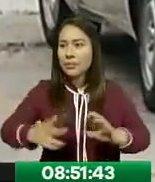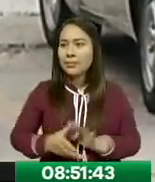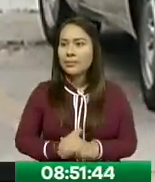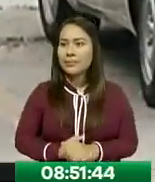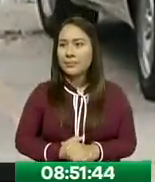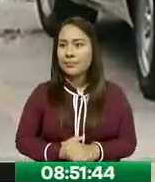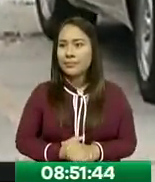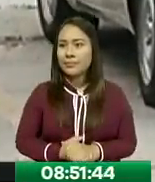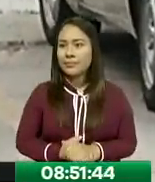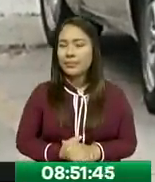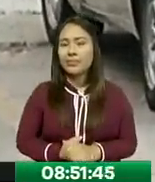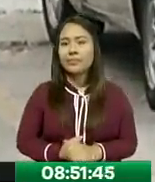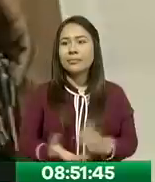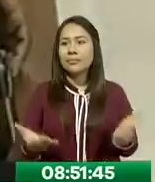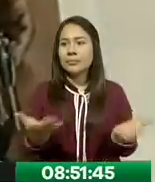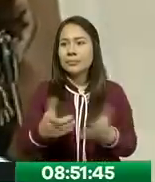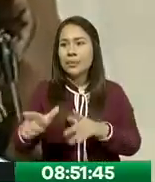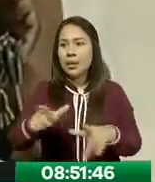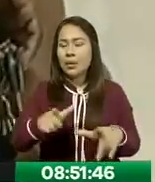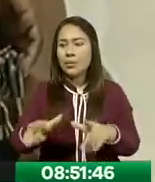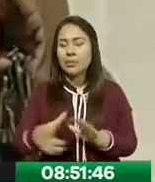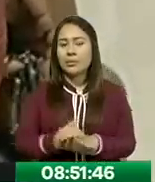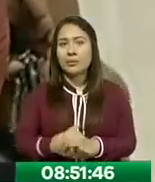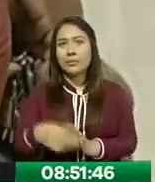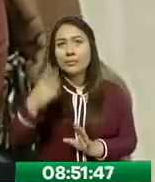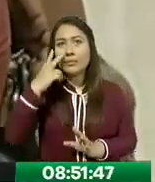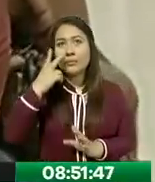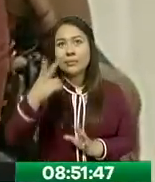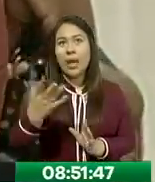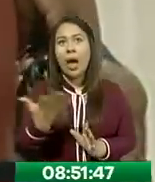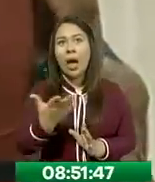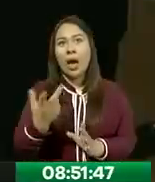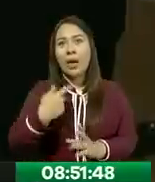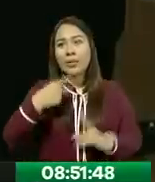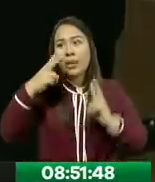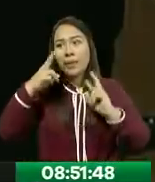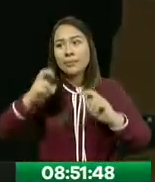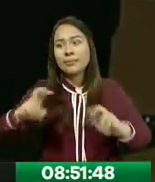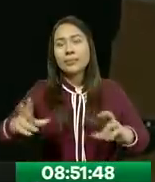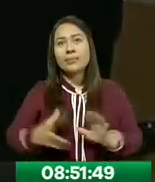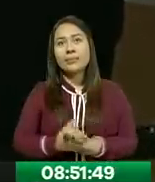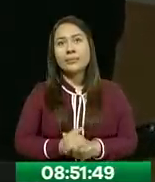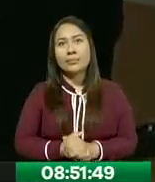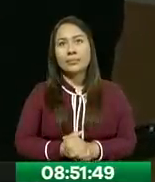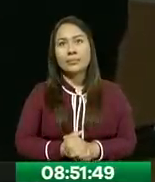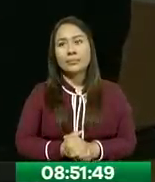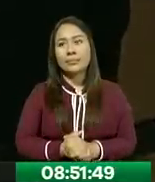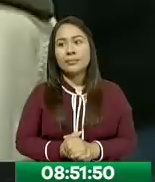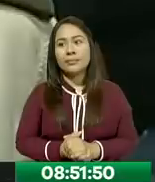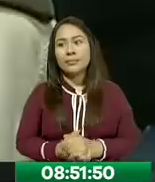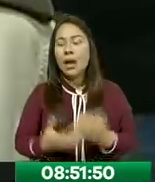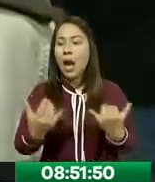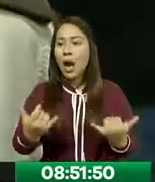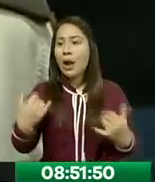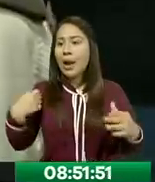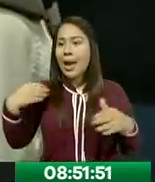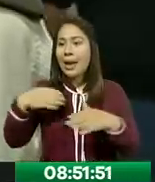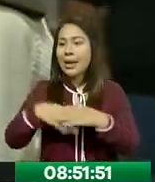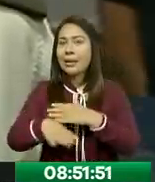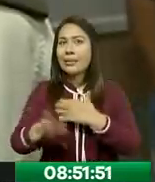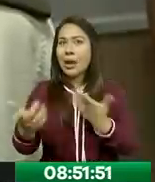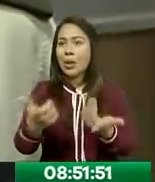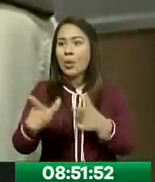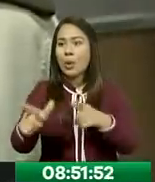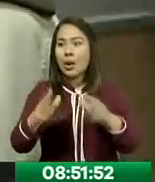quien montó un operativo en el sector, dando con el inmueble donde se escondió el delincuente. Se logra ingresar al domicilio en una